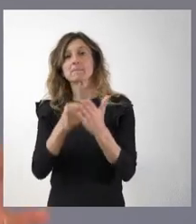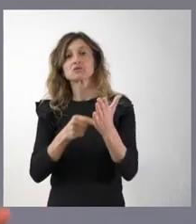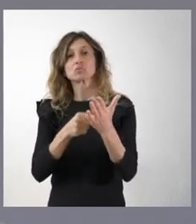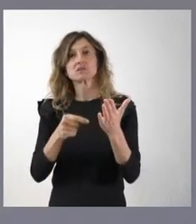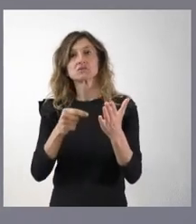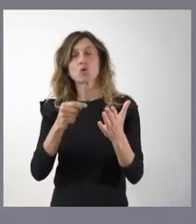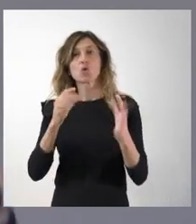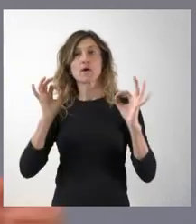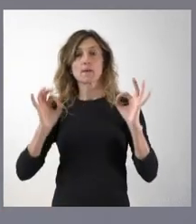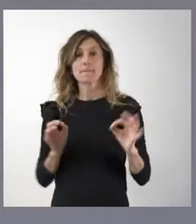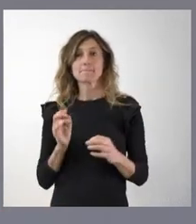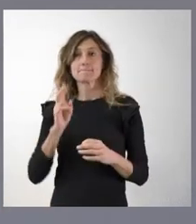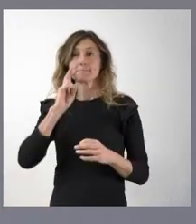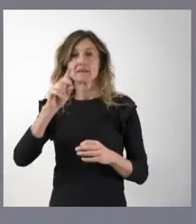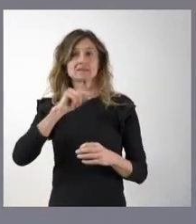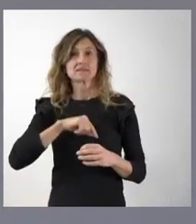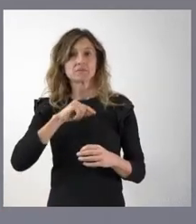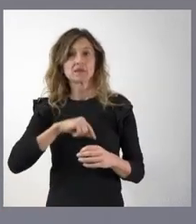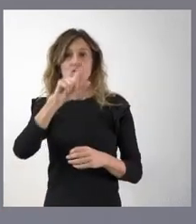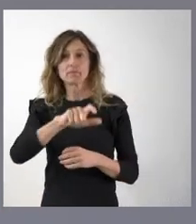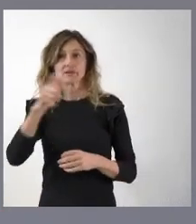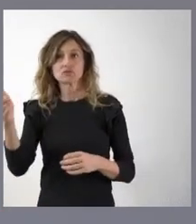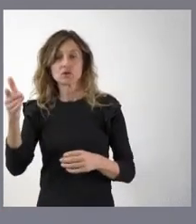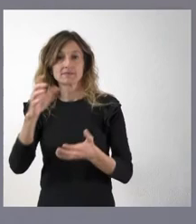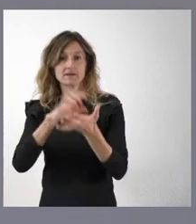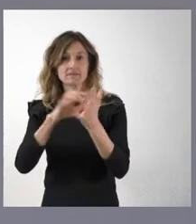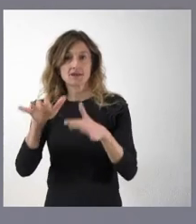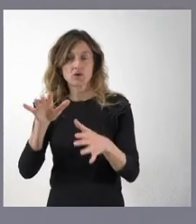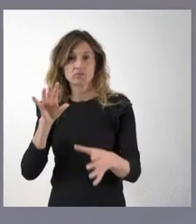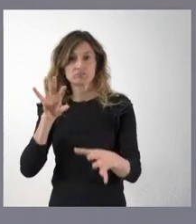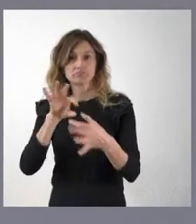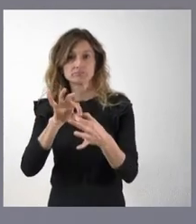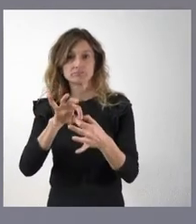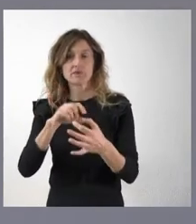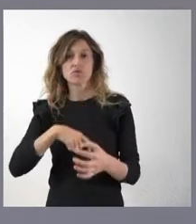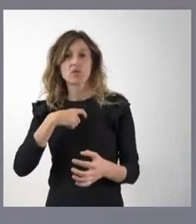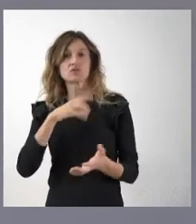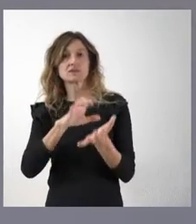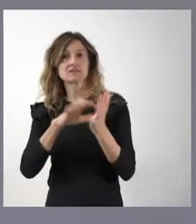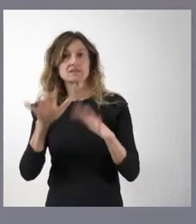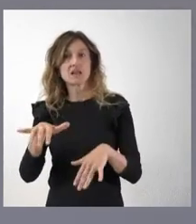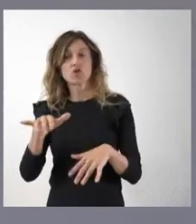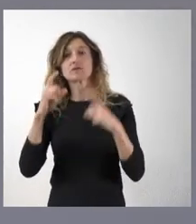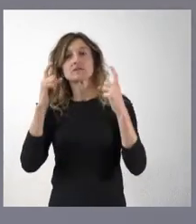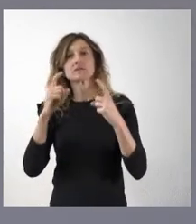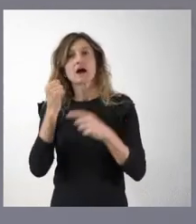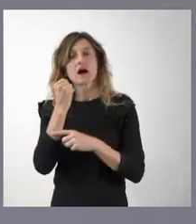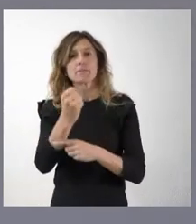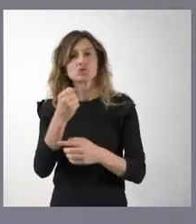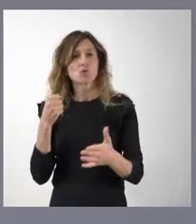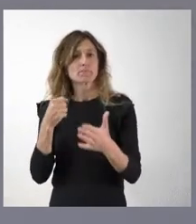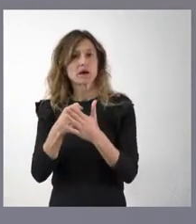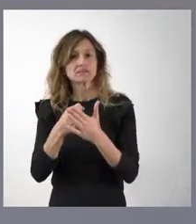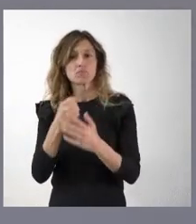encaje en el sentir general de las personas de nuestra comunidad Autónoma de los ciudadanos de Castilla y león y tenga el máximo respaldo y el máximo